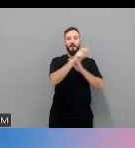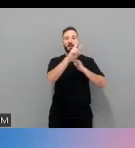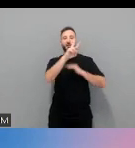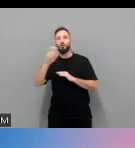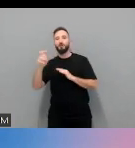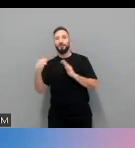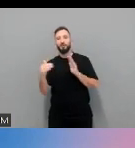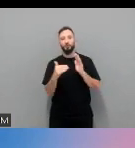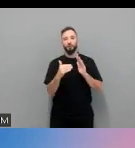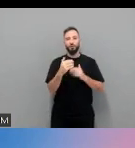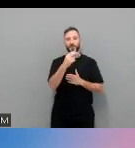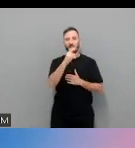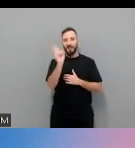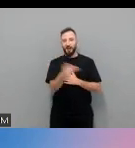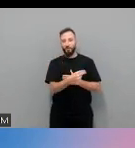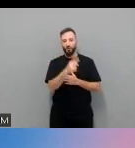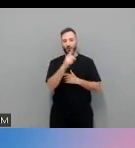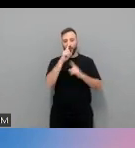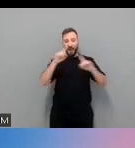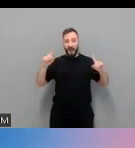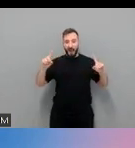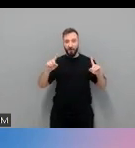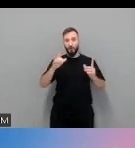cada hijo con discapacidad.